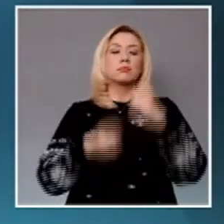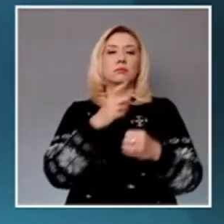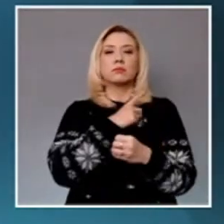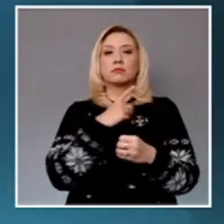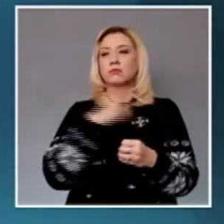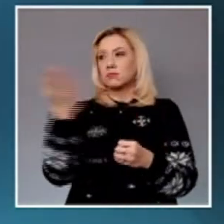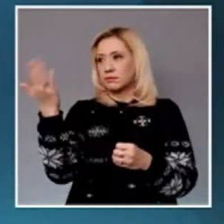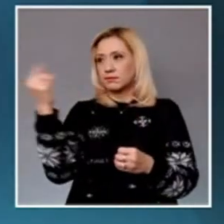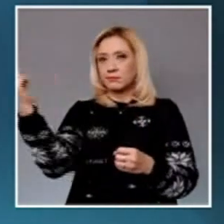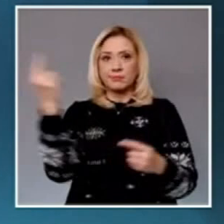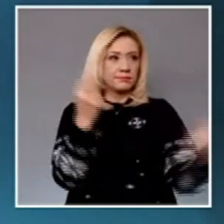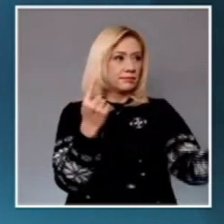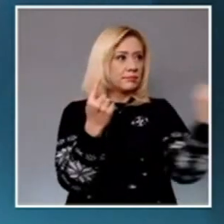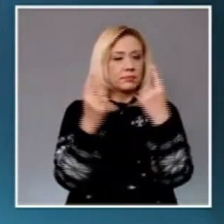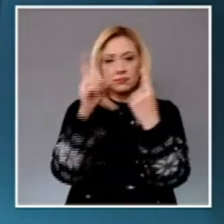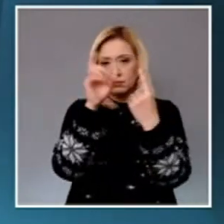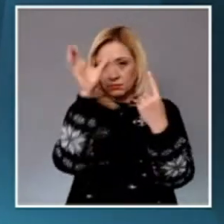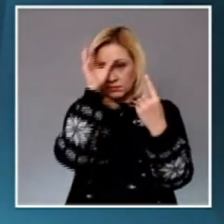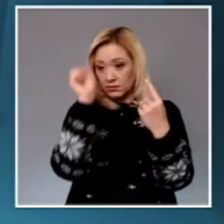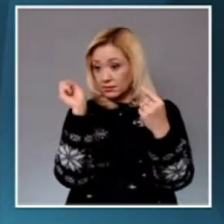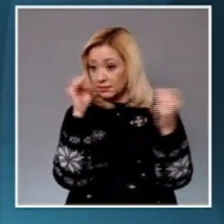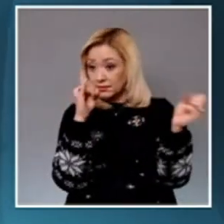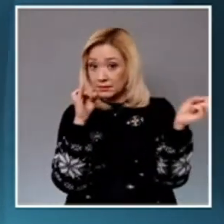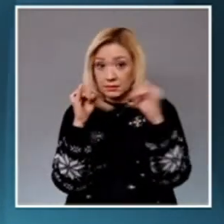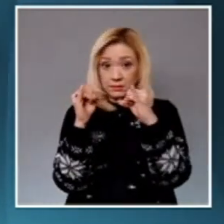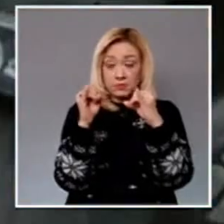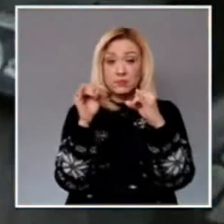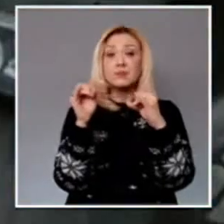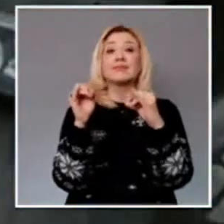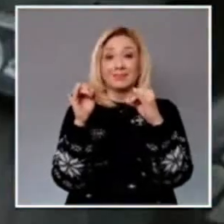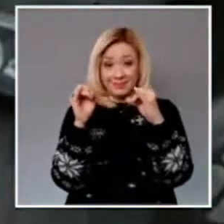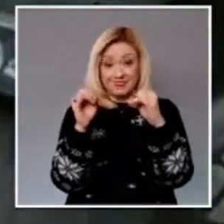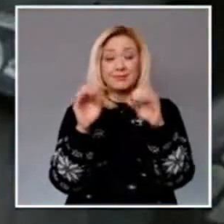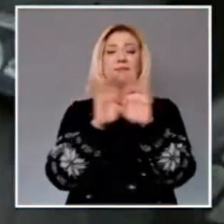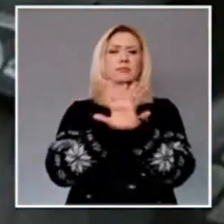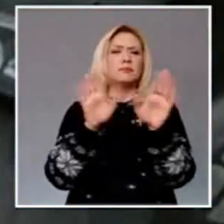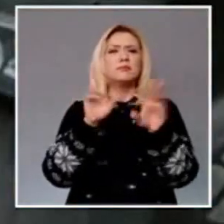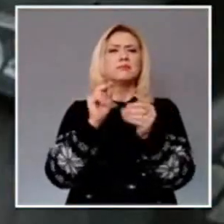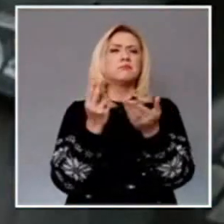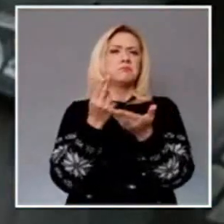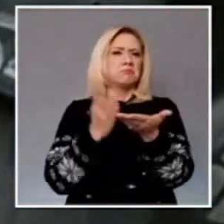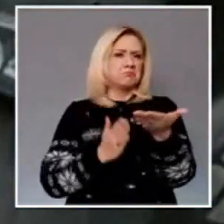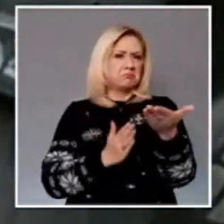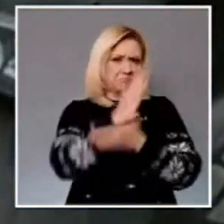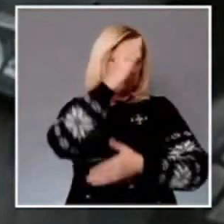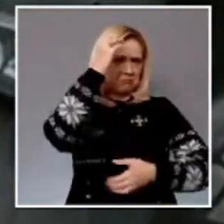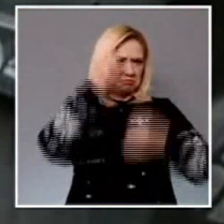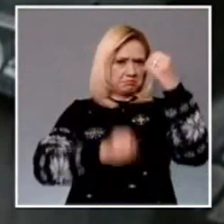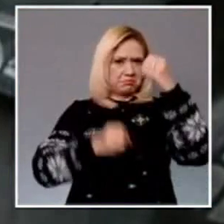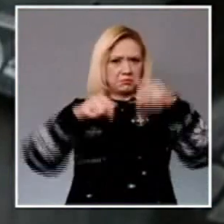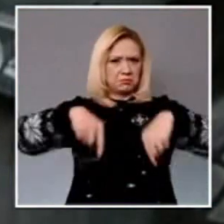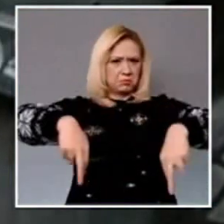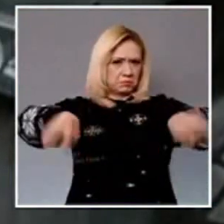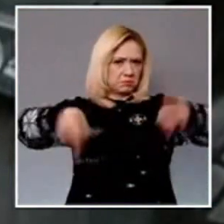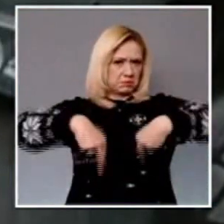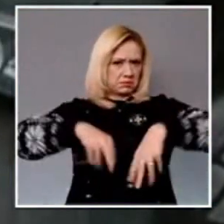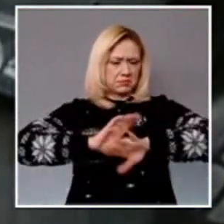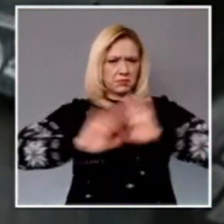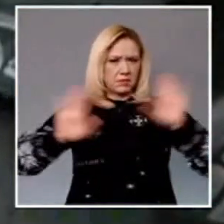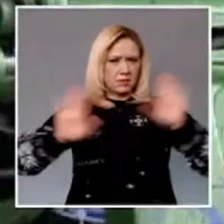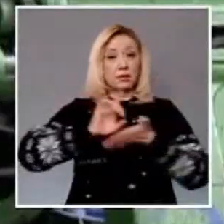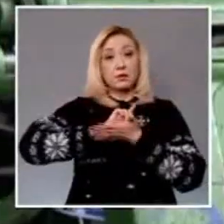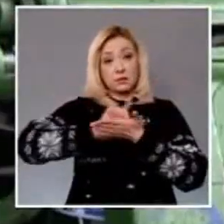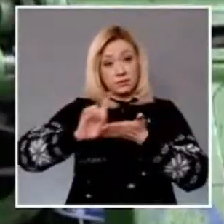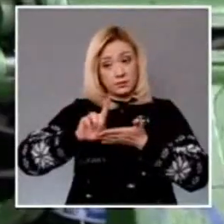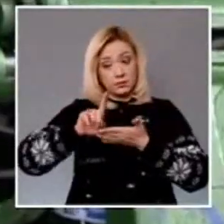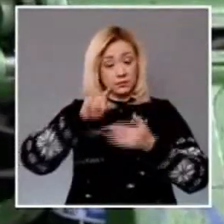acuerdo conciliatorio. En caso de que se celebre el convenio ante dicha autoridad, ratificando los derechos y obligaciones ahí pactados,